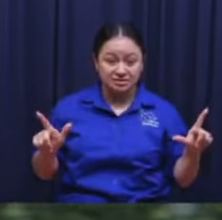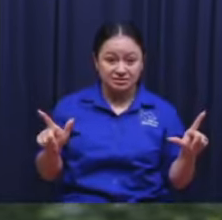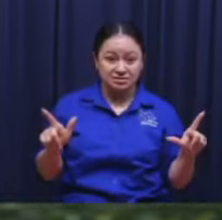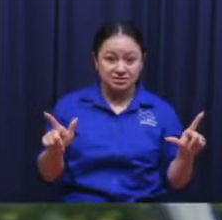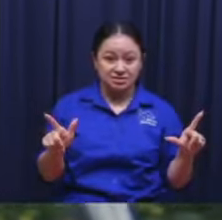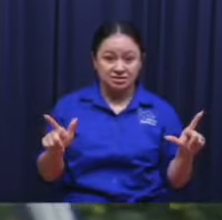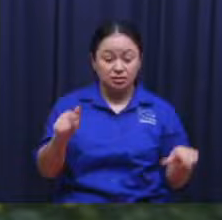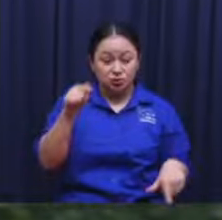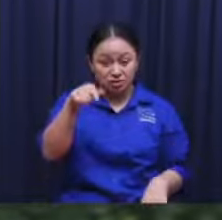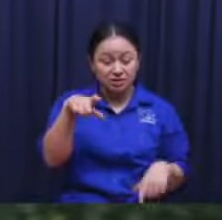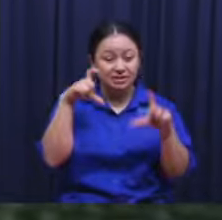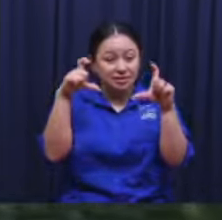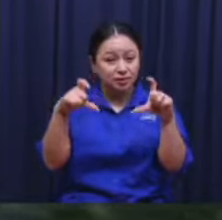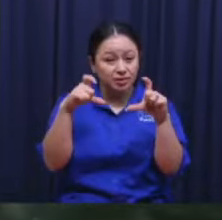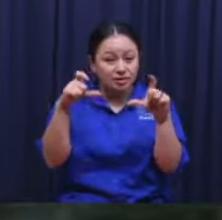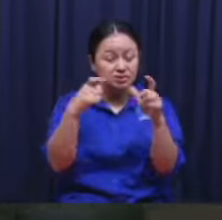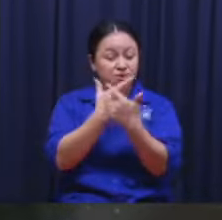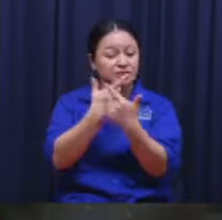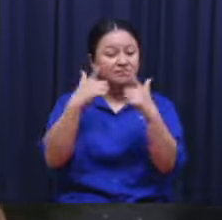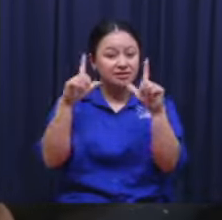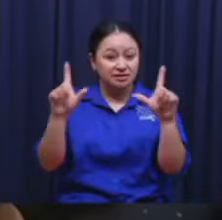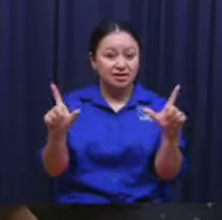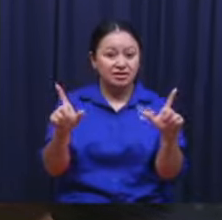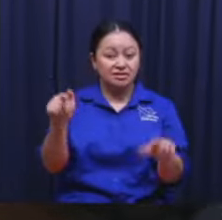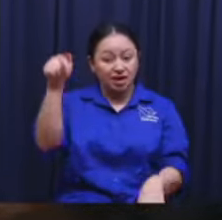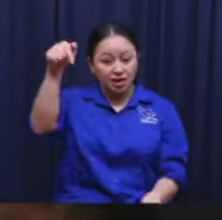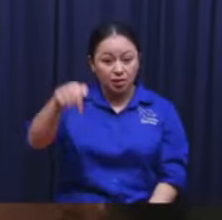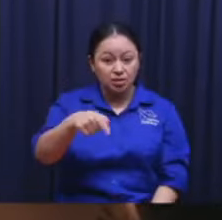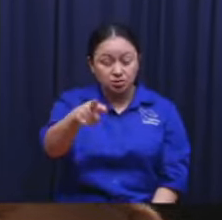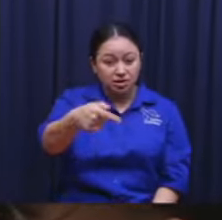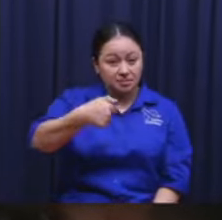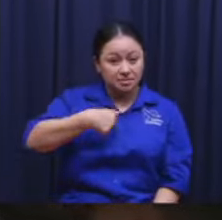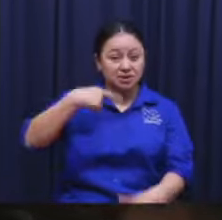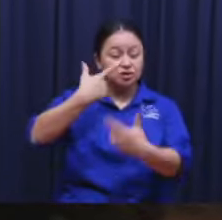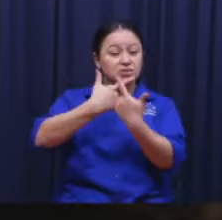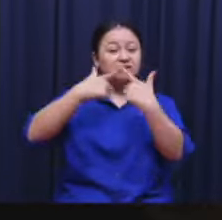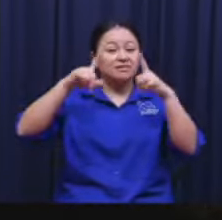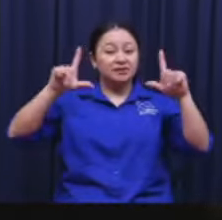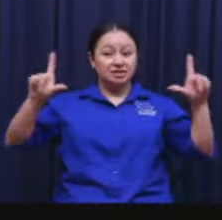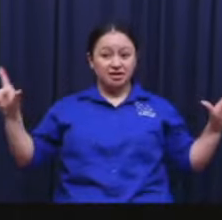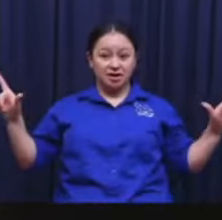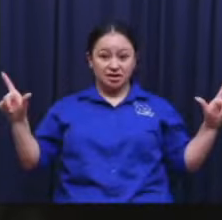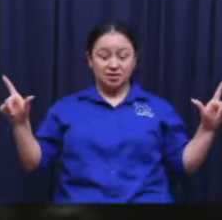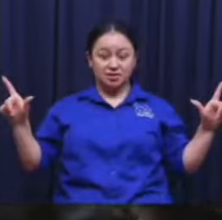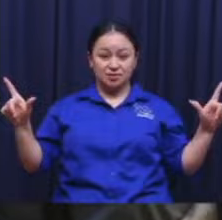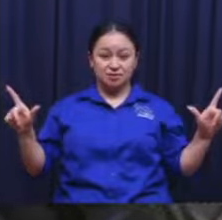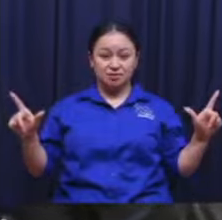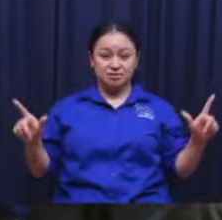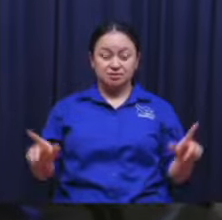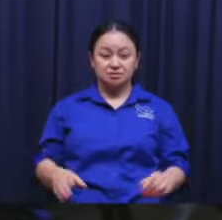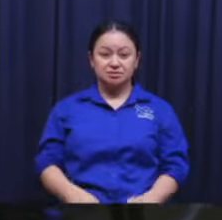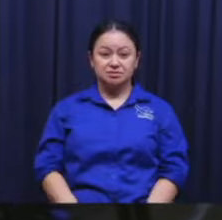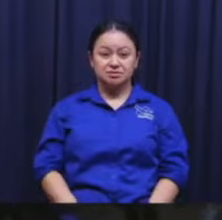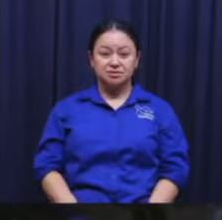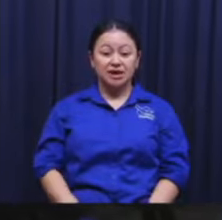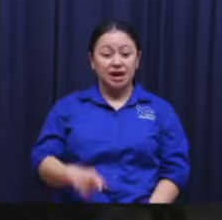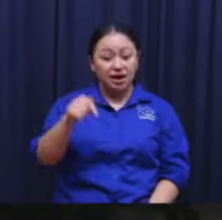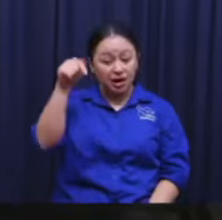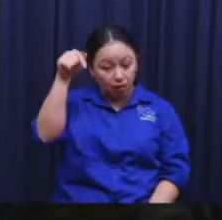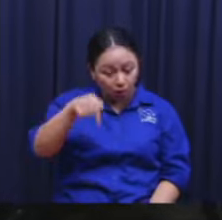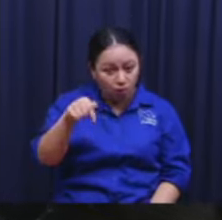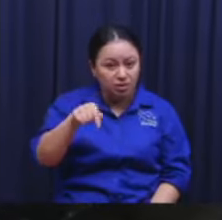Entonces ahora resulta que nosotros nos han liberado. ¿Cuánto los liberó el Señor? Pues un montón, ¿verdad? Entonces ahora hay que